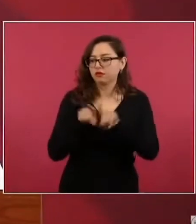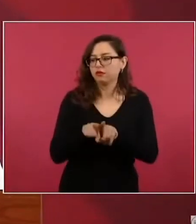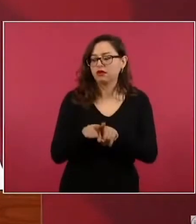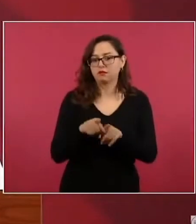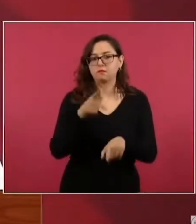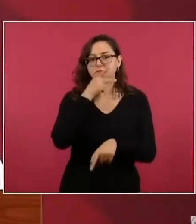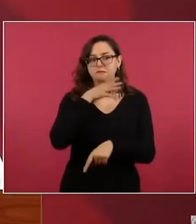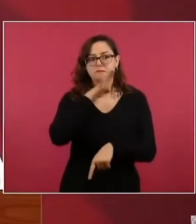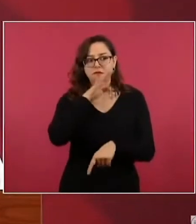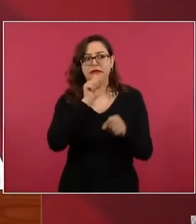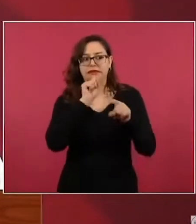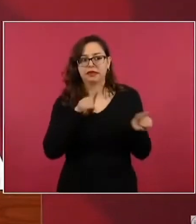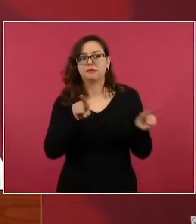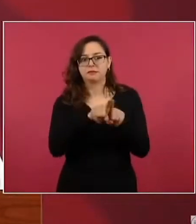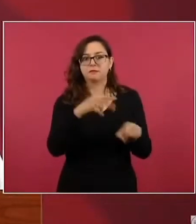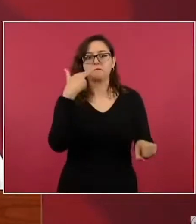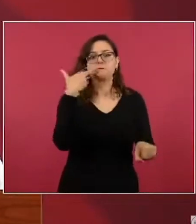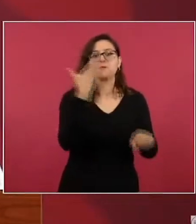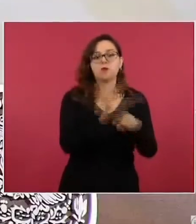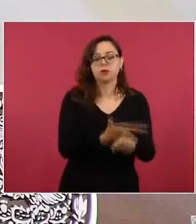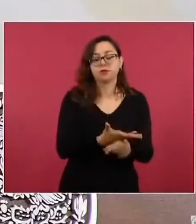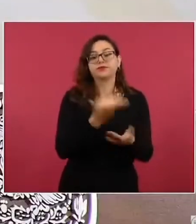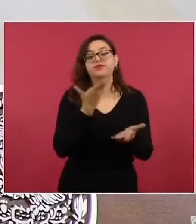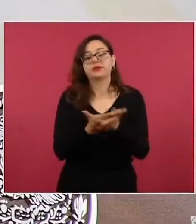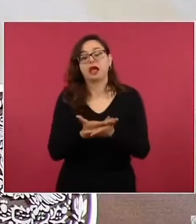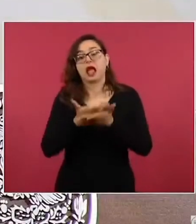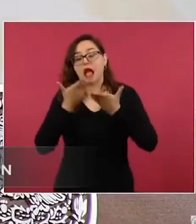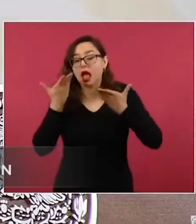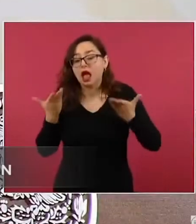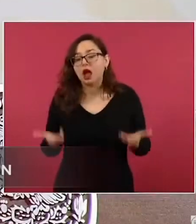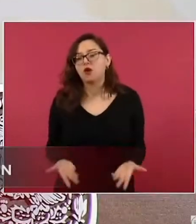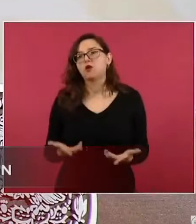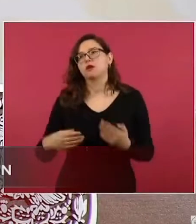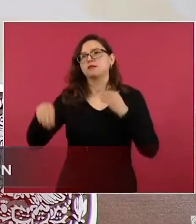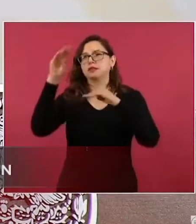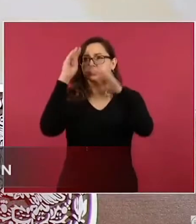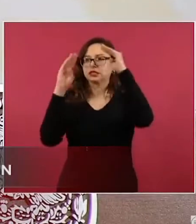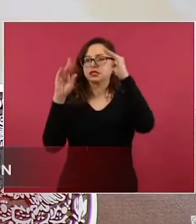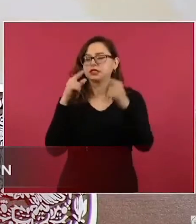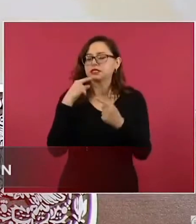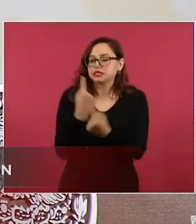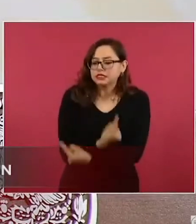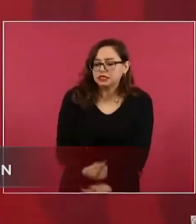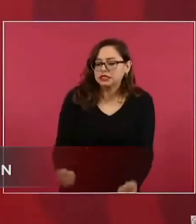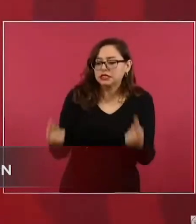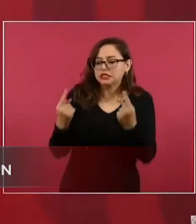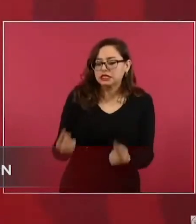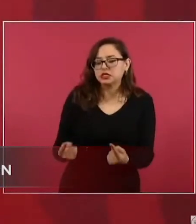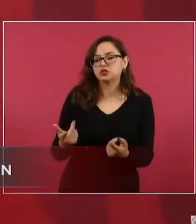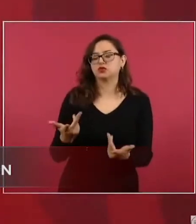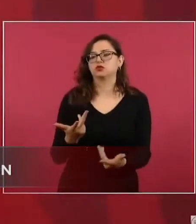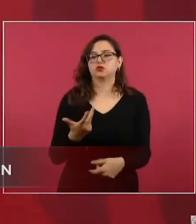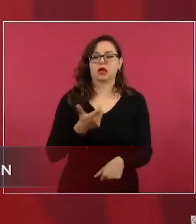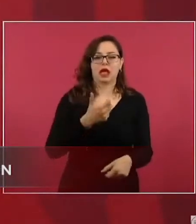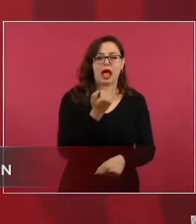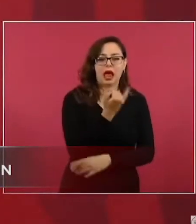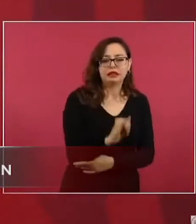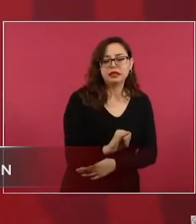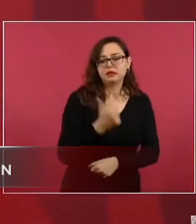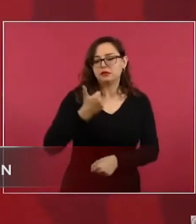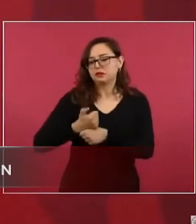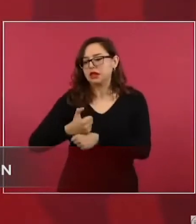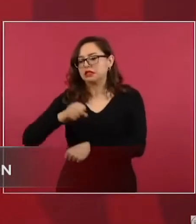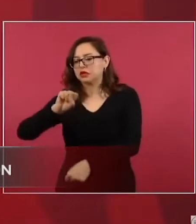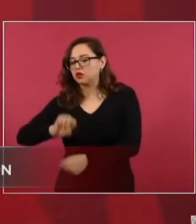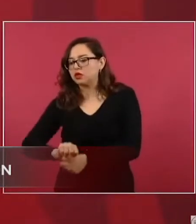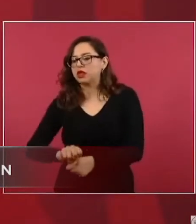Necesitamos precisar qué conocimientos básicos deben tener todos los de nivel básico. Vamos a